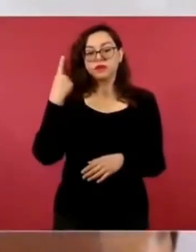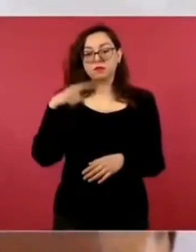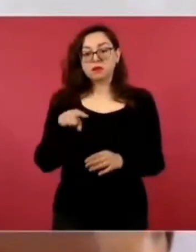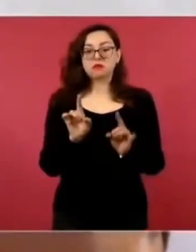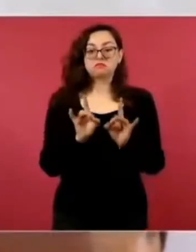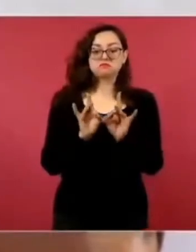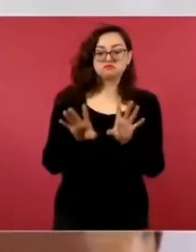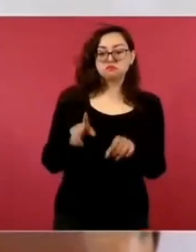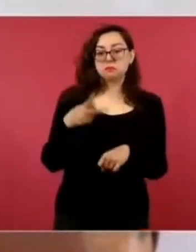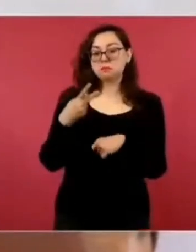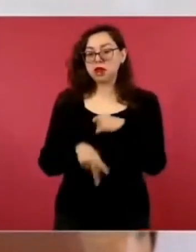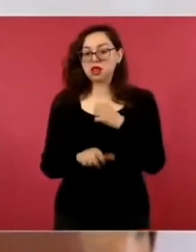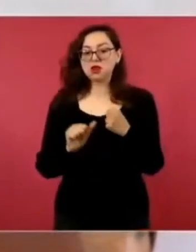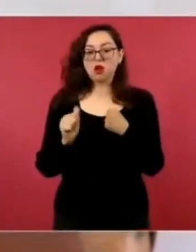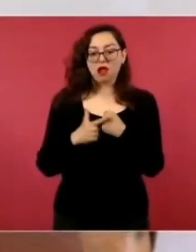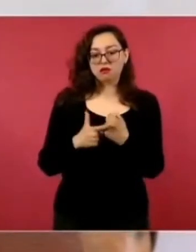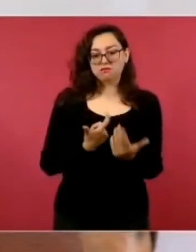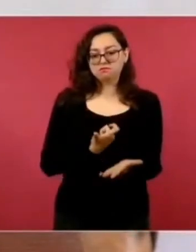riesgo.